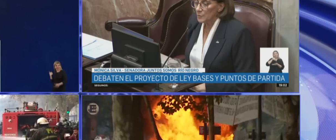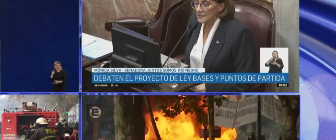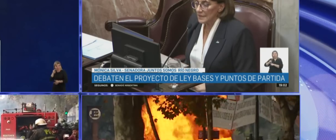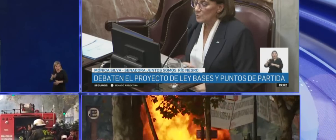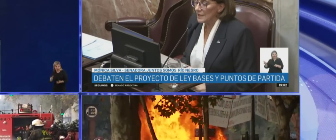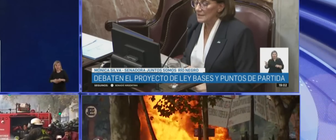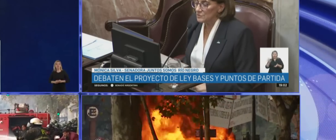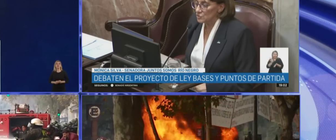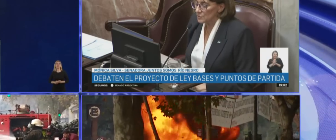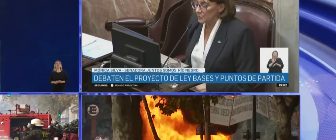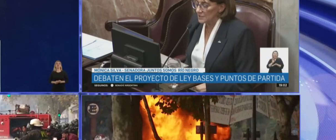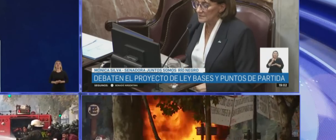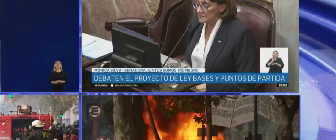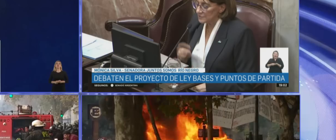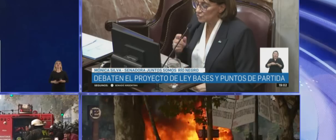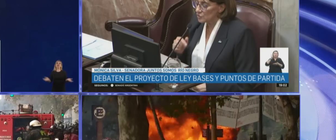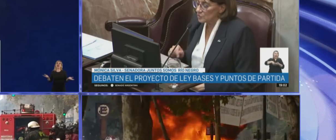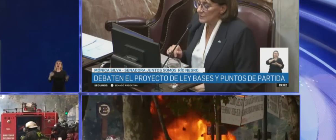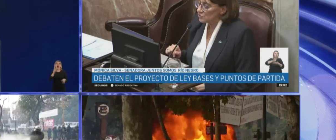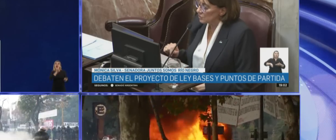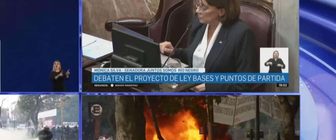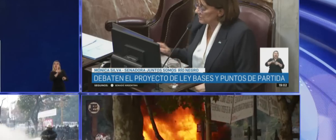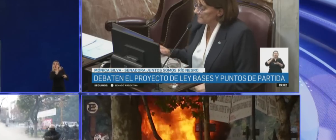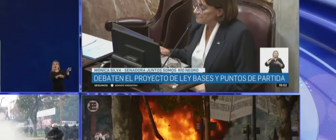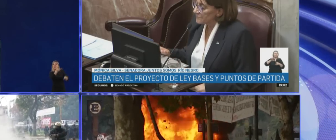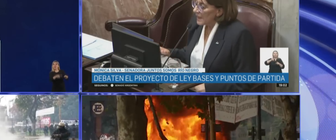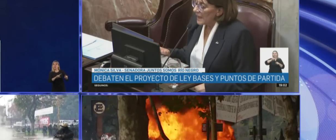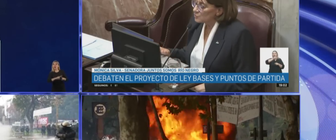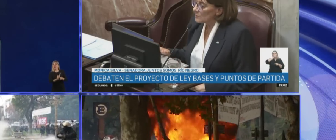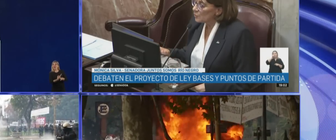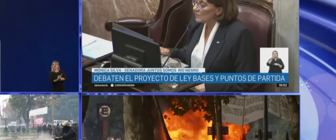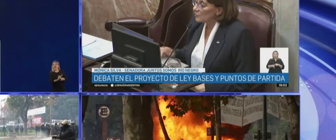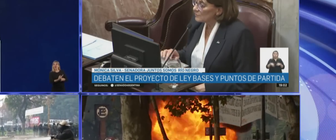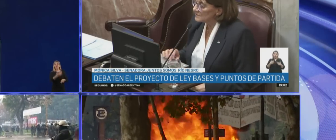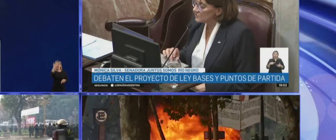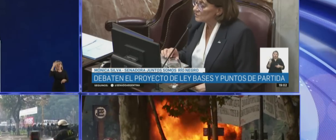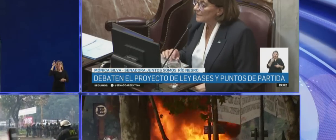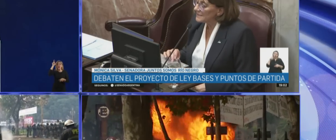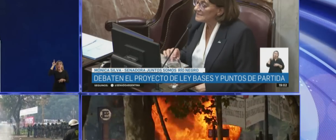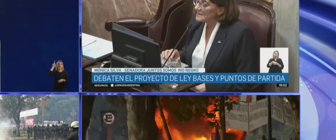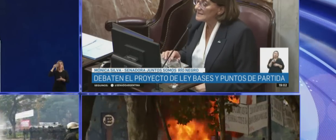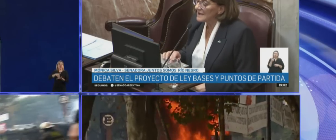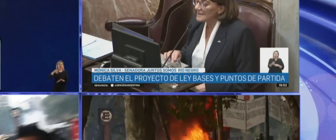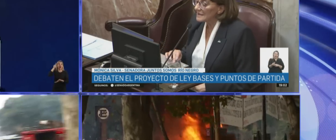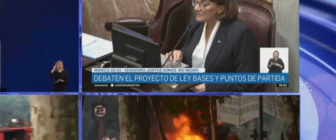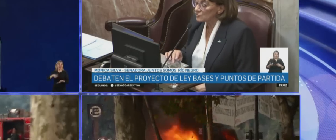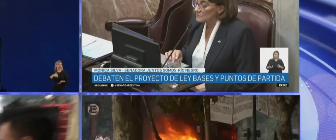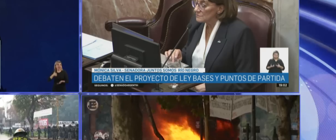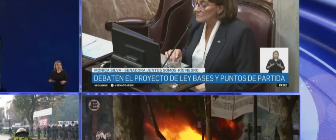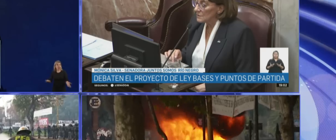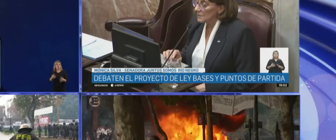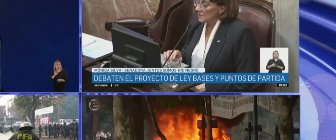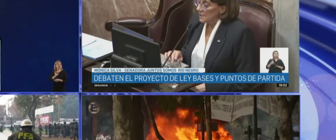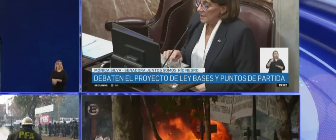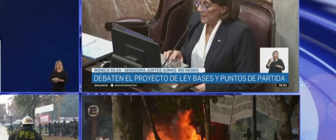embargo, para algunos políticos, el mandato popular de cerca de 15 millones de argentinos no significó nada, porque su